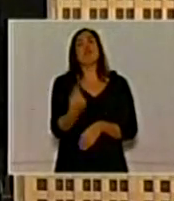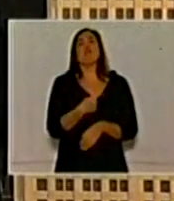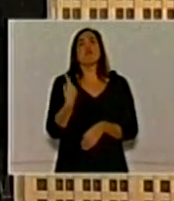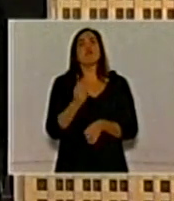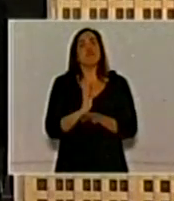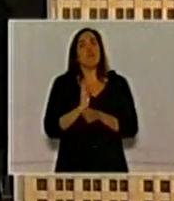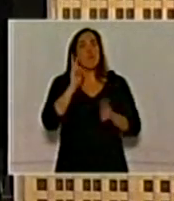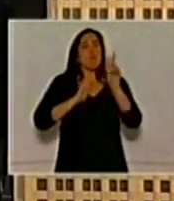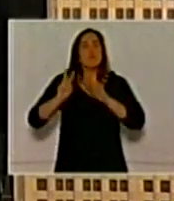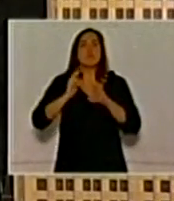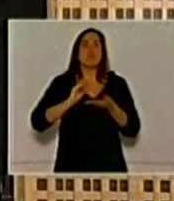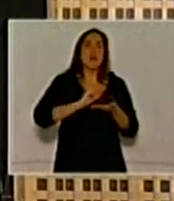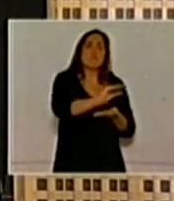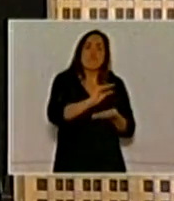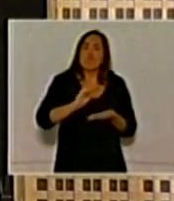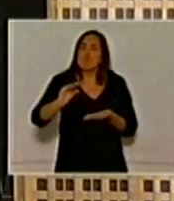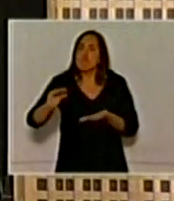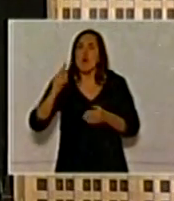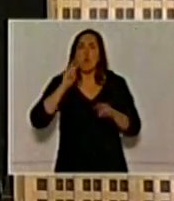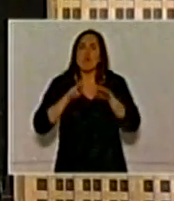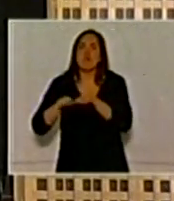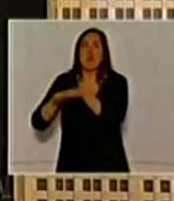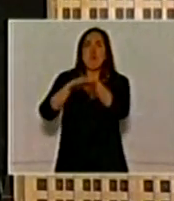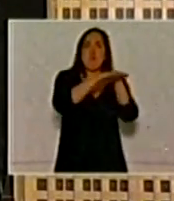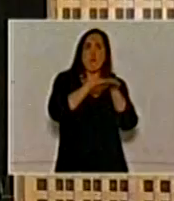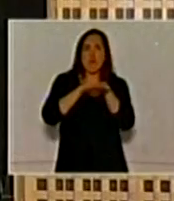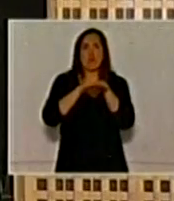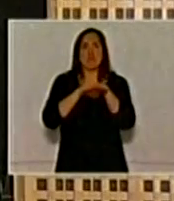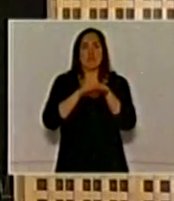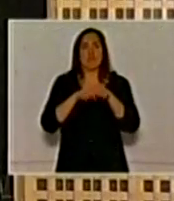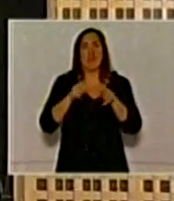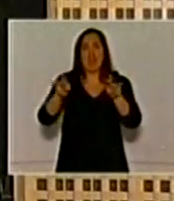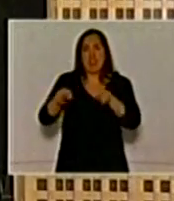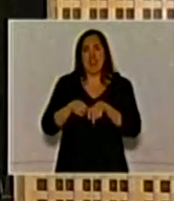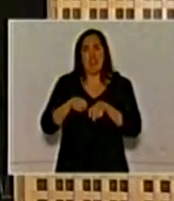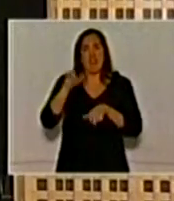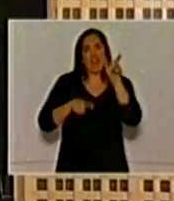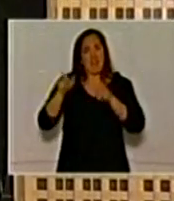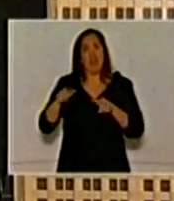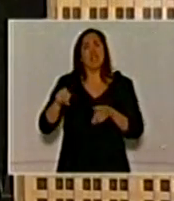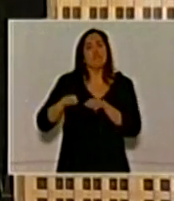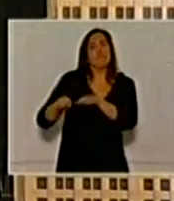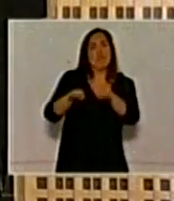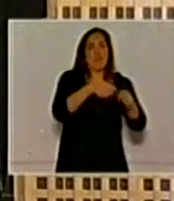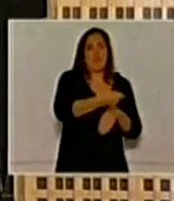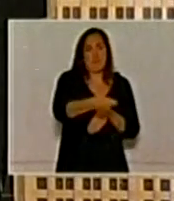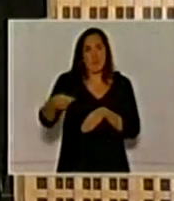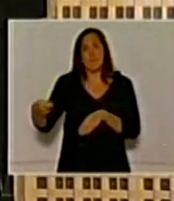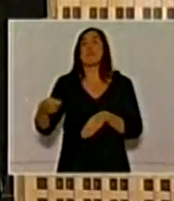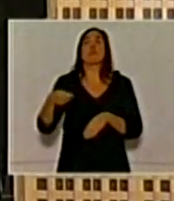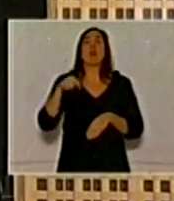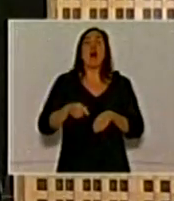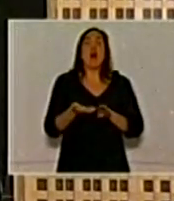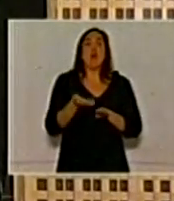una redistribución más justa del ingreso. El aumento también de los topes